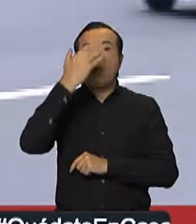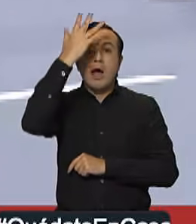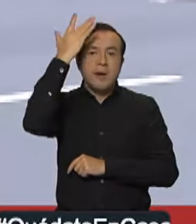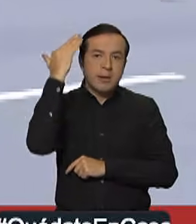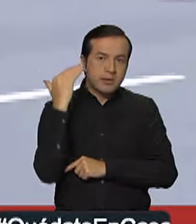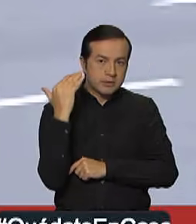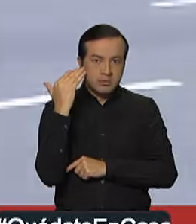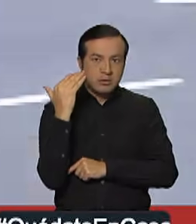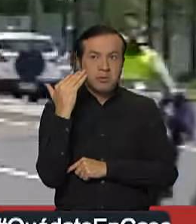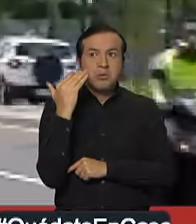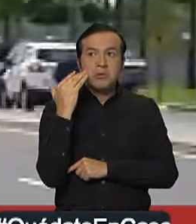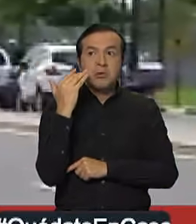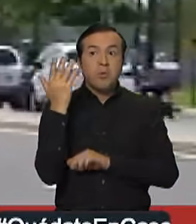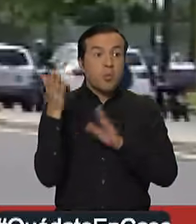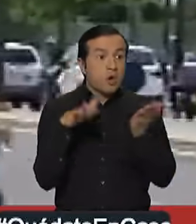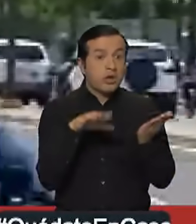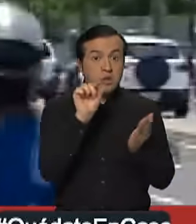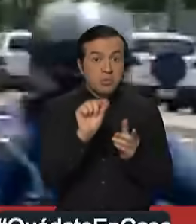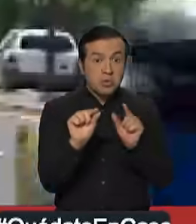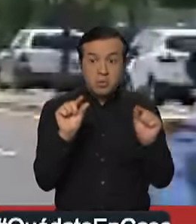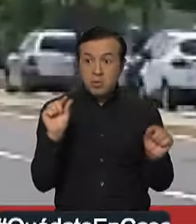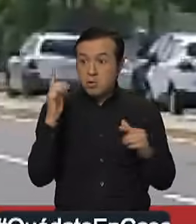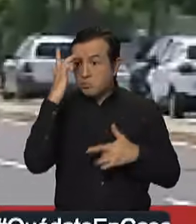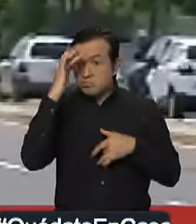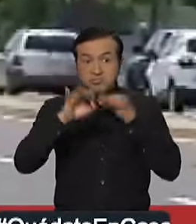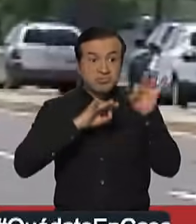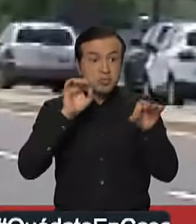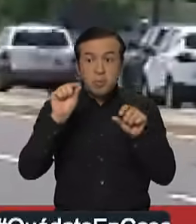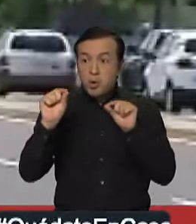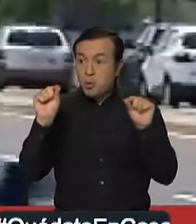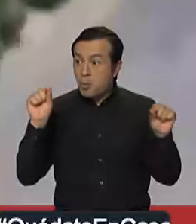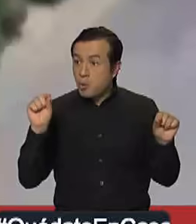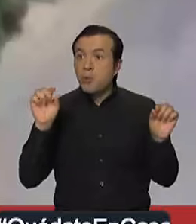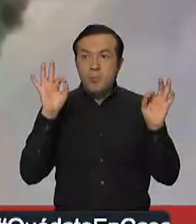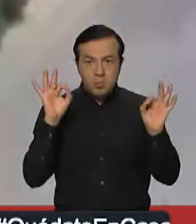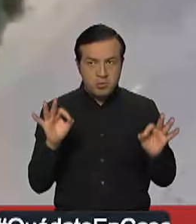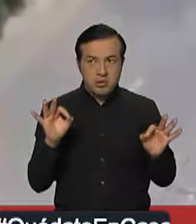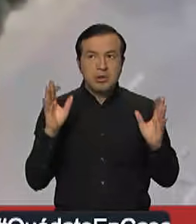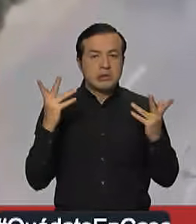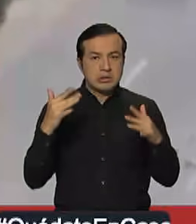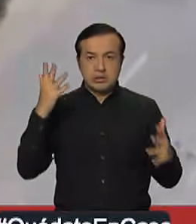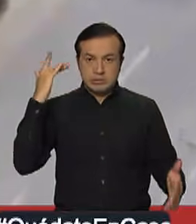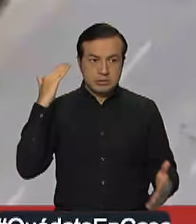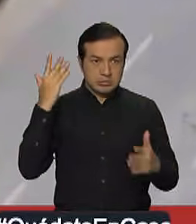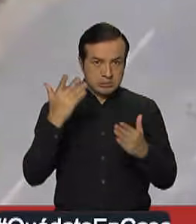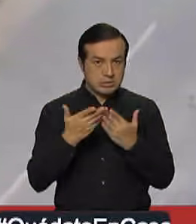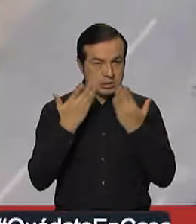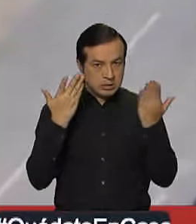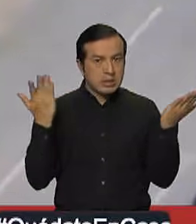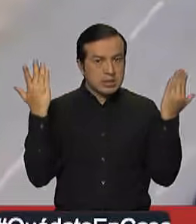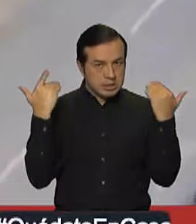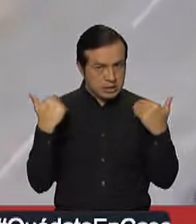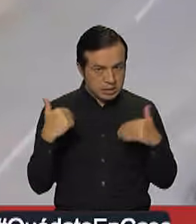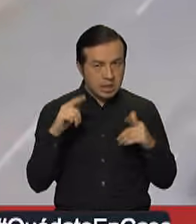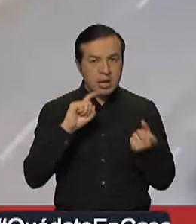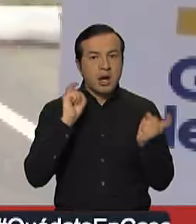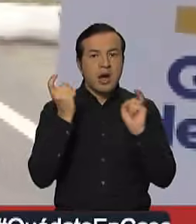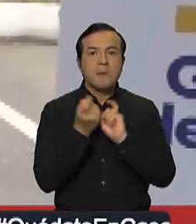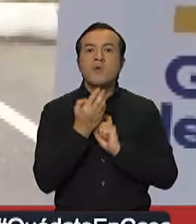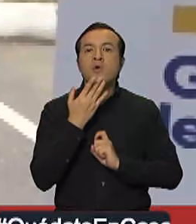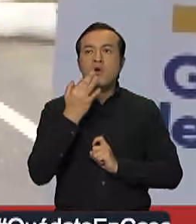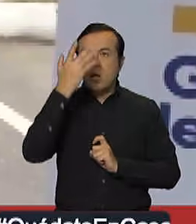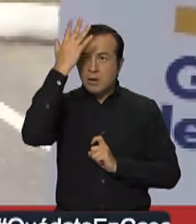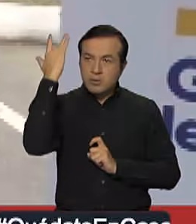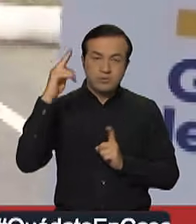los bajos índices de mortalidad y contagios por COVID-19 registrados en los últimos días. En esta